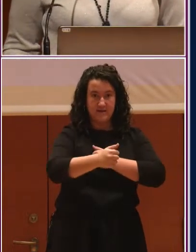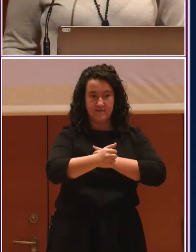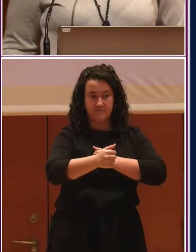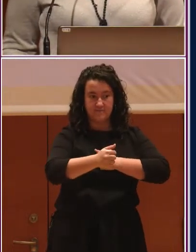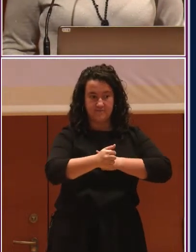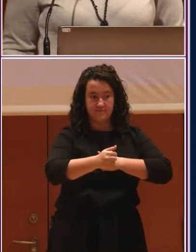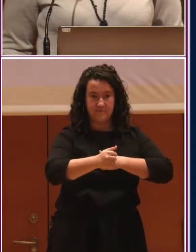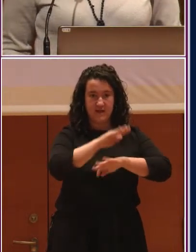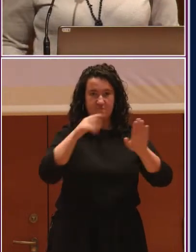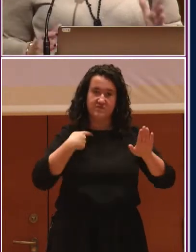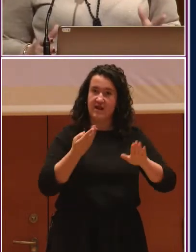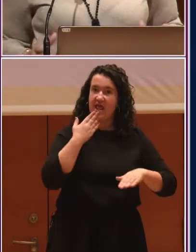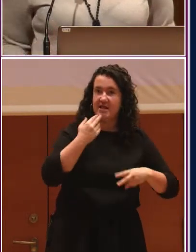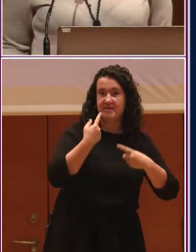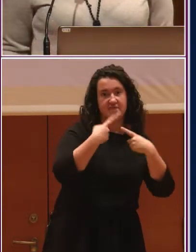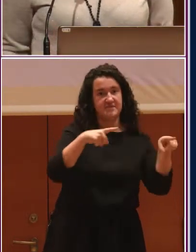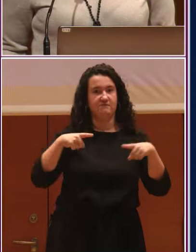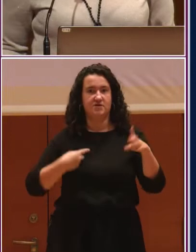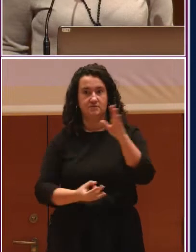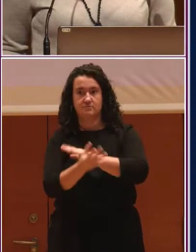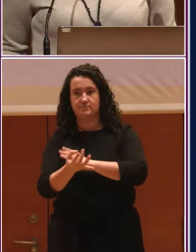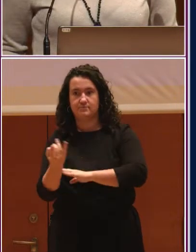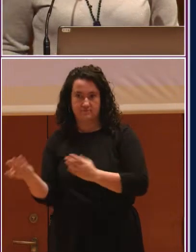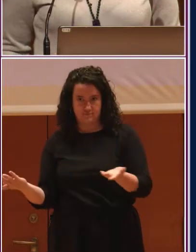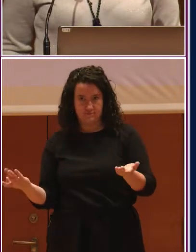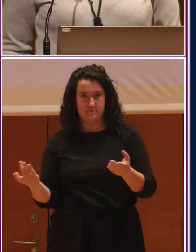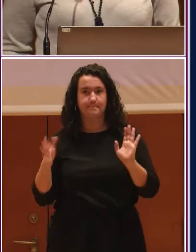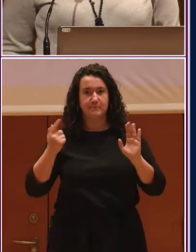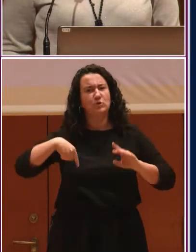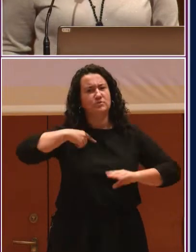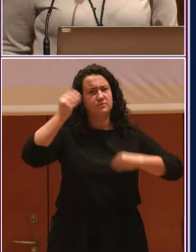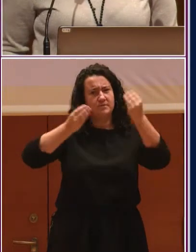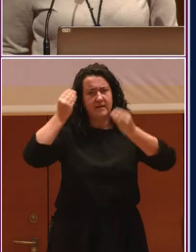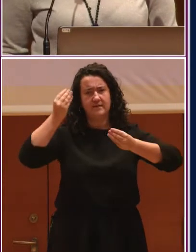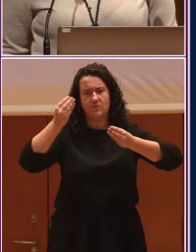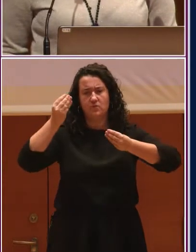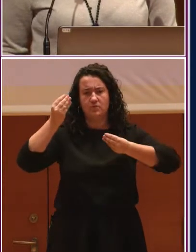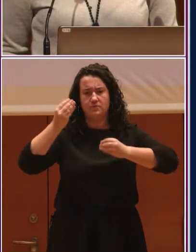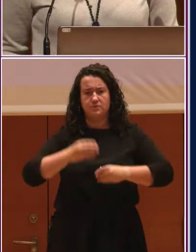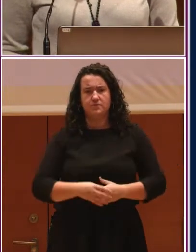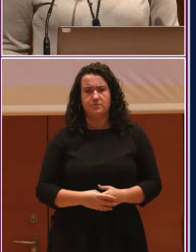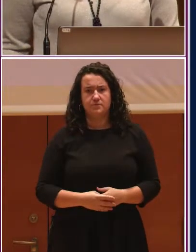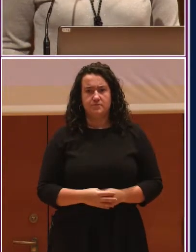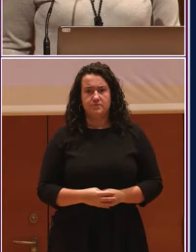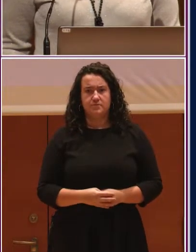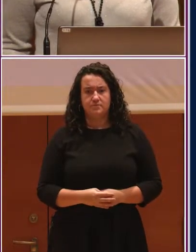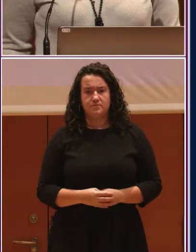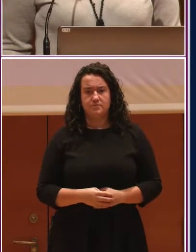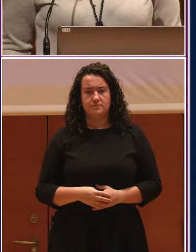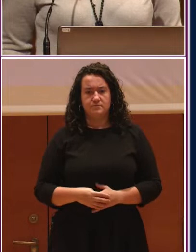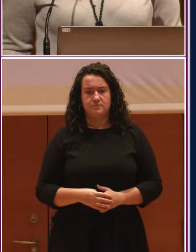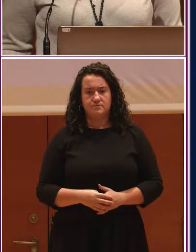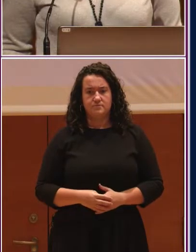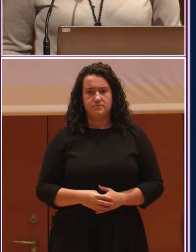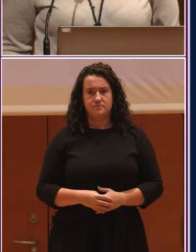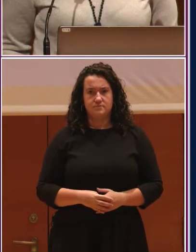qué será algo que es muy importante y me refiero a la empatía la empatía se puede dar en